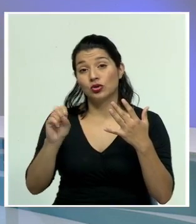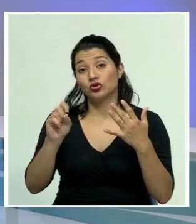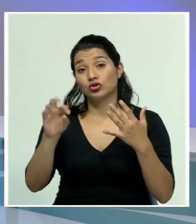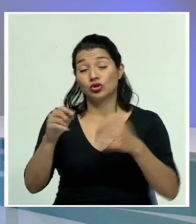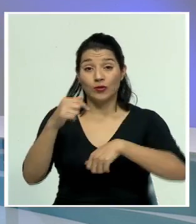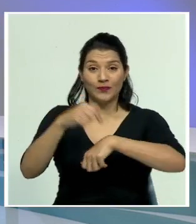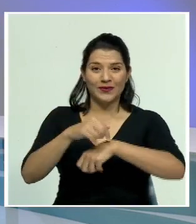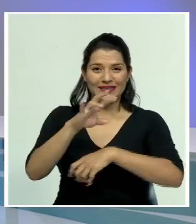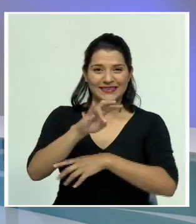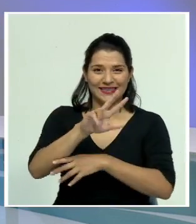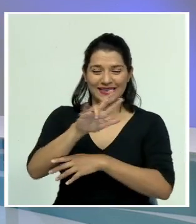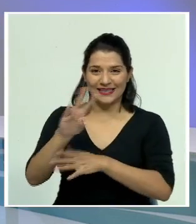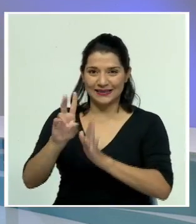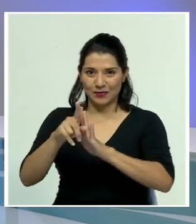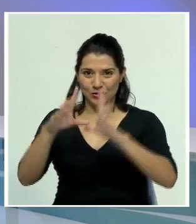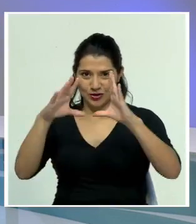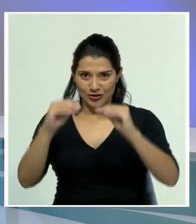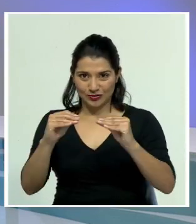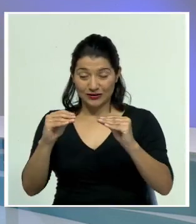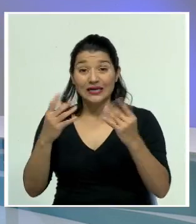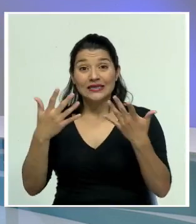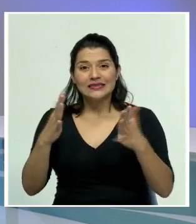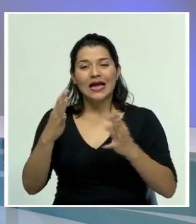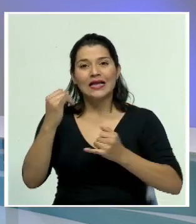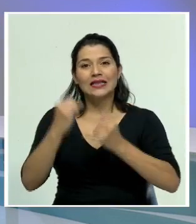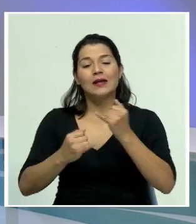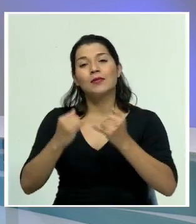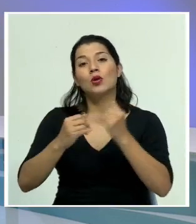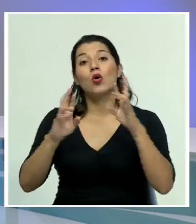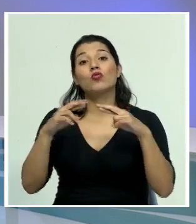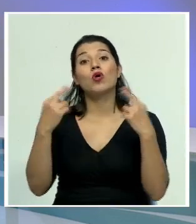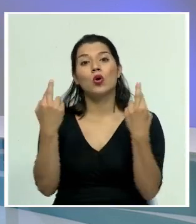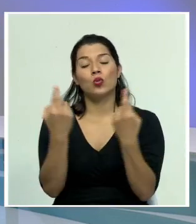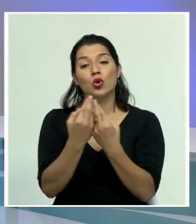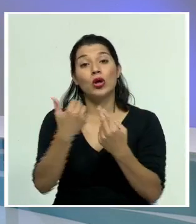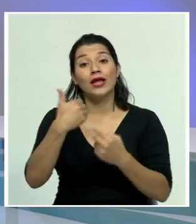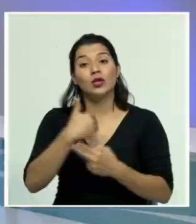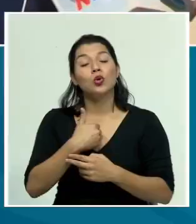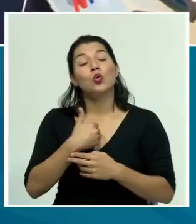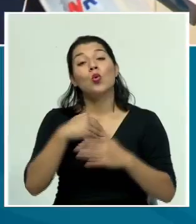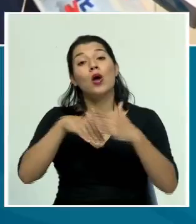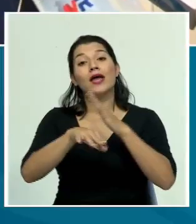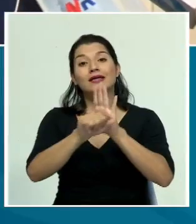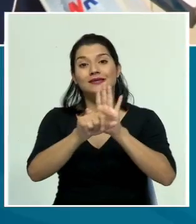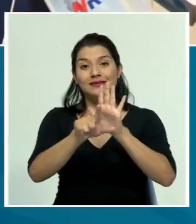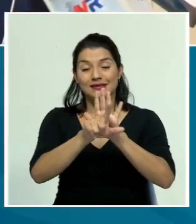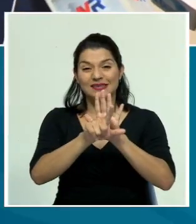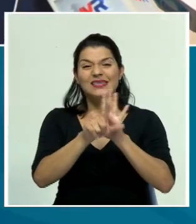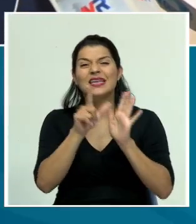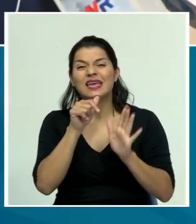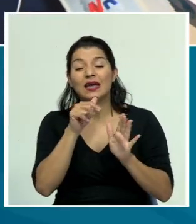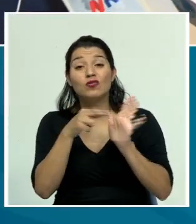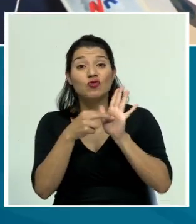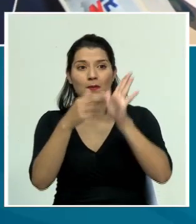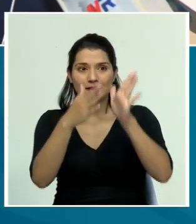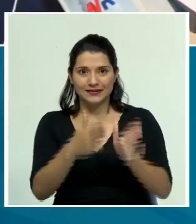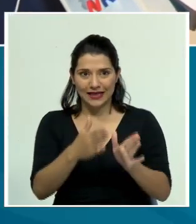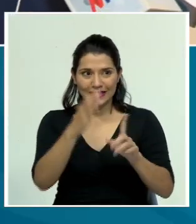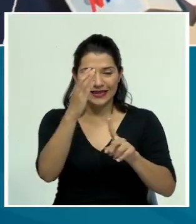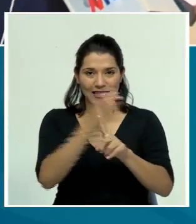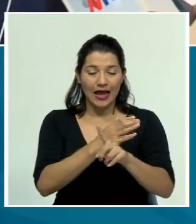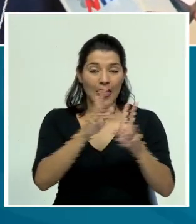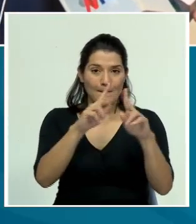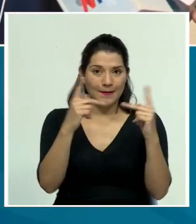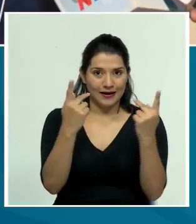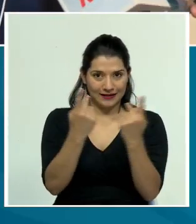7 de la noche, 37 minutos. Ya está finalizando la reunión que mantenían en la Asamblea Legislativa representantes de las fracciones de la Asamblea